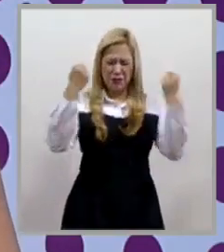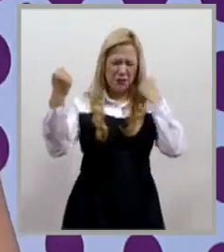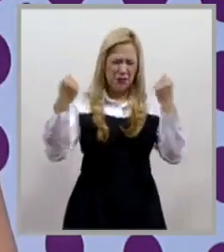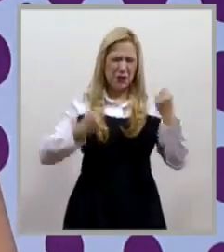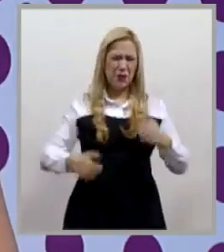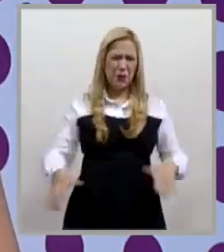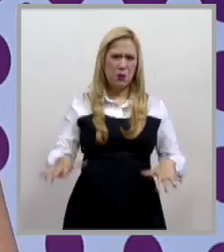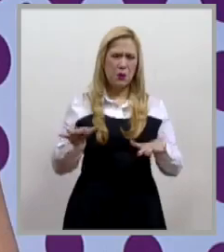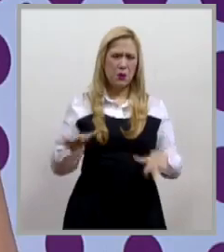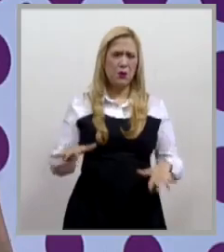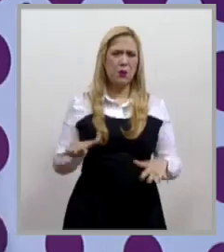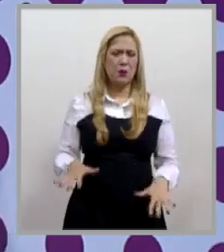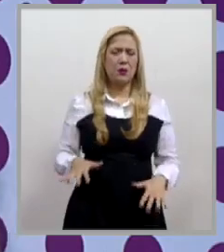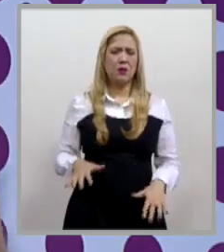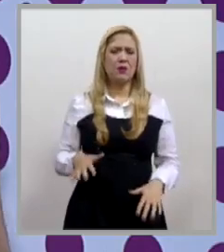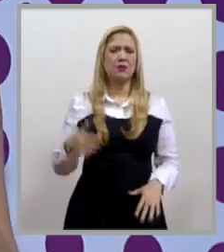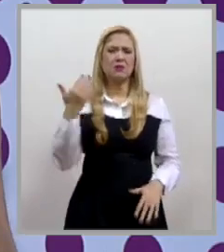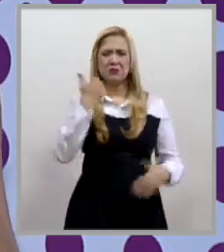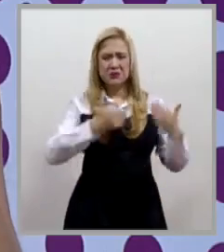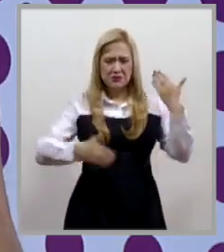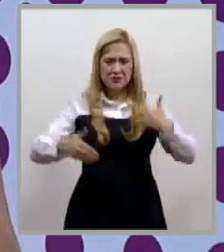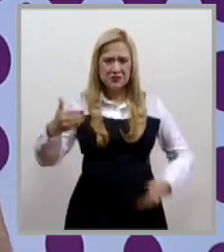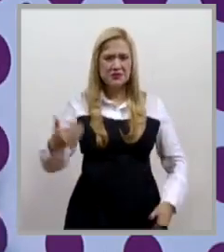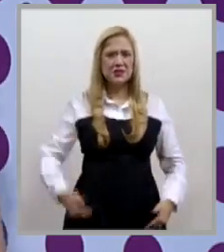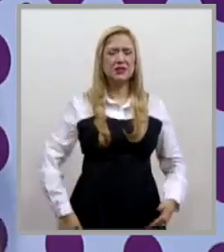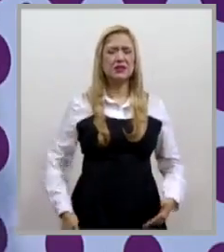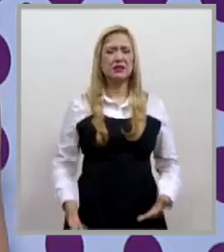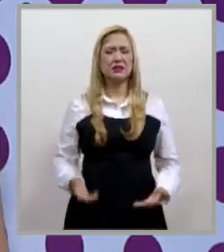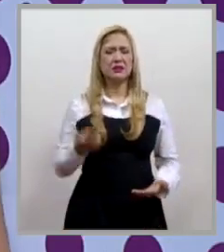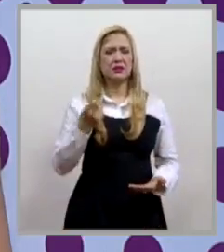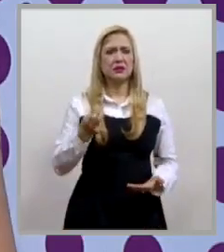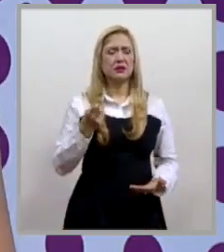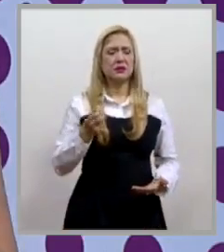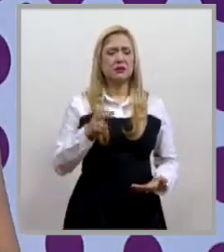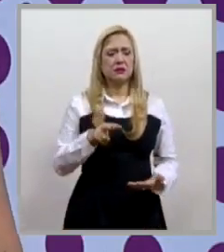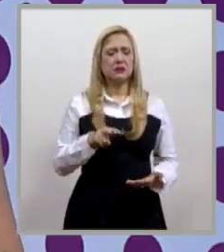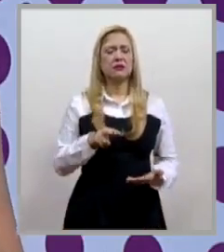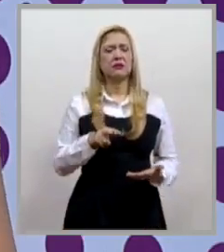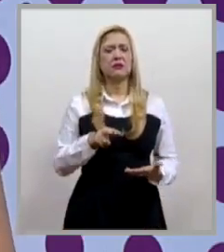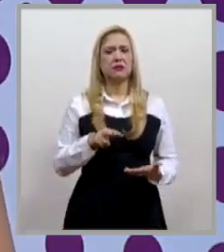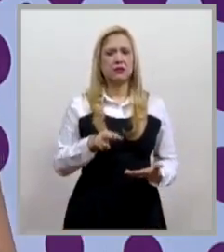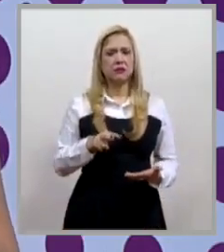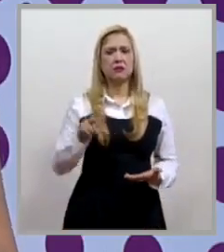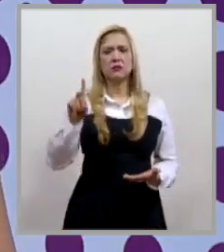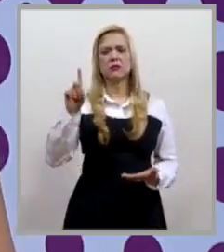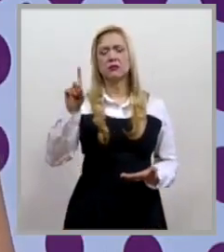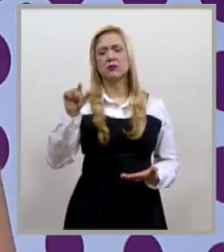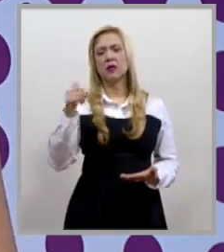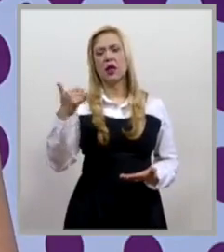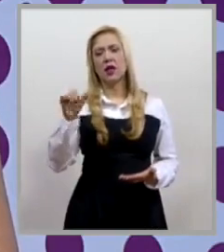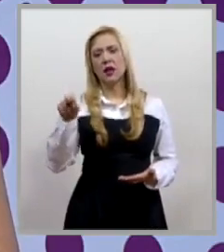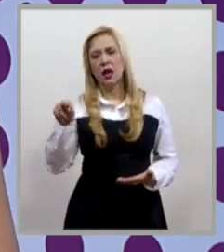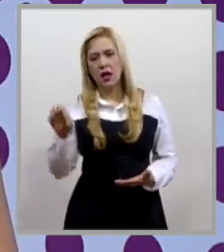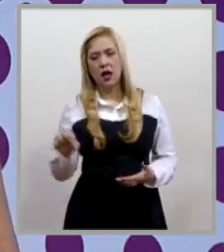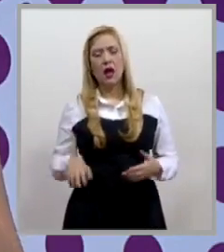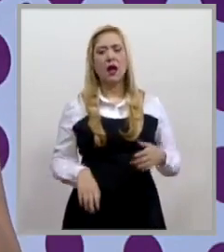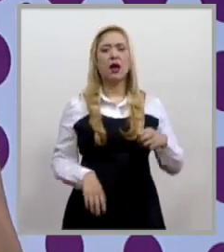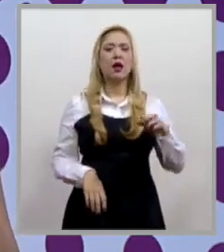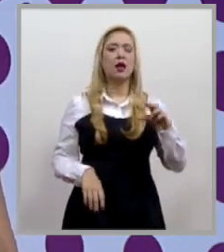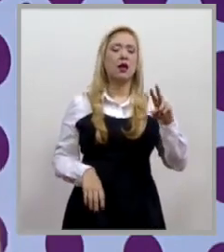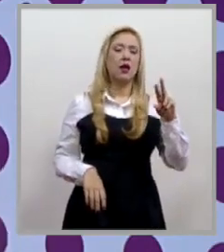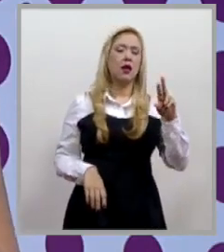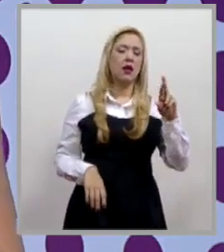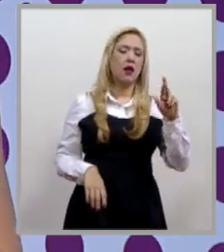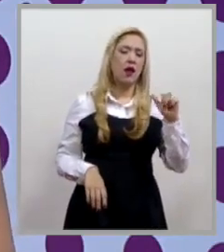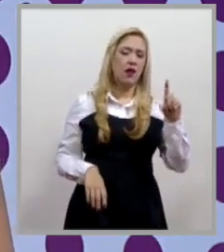y esas características son las que empiezan a tener sentido con las teóricas como Diane Russell, como Jill Radford,